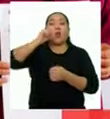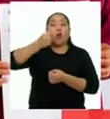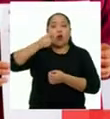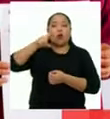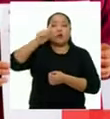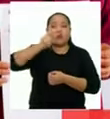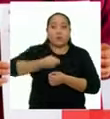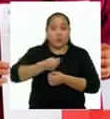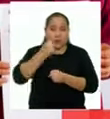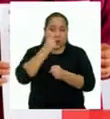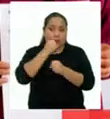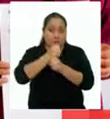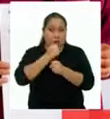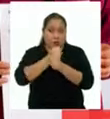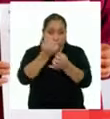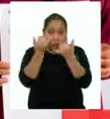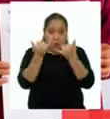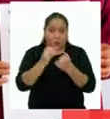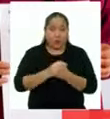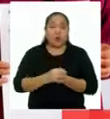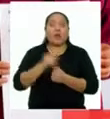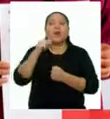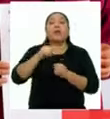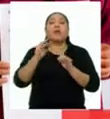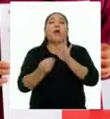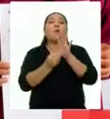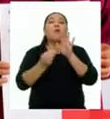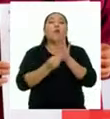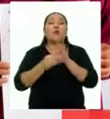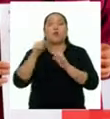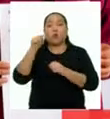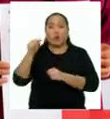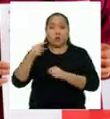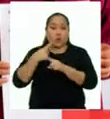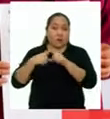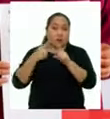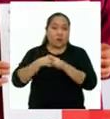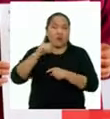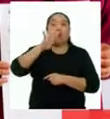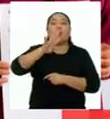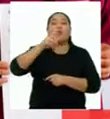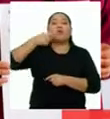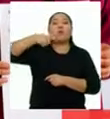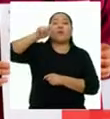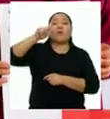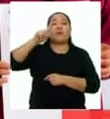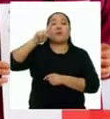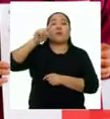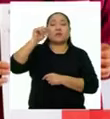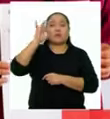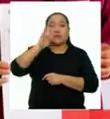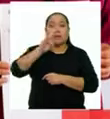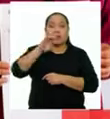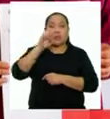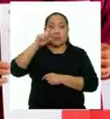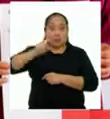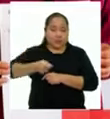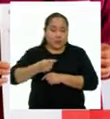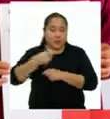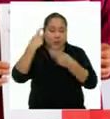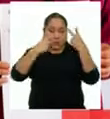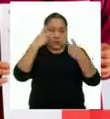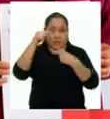el apoyo de diversas instituciones privadas como Aperú, para lo cual se registraron más de 4.700.000 visitas al portal y